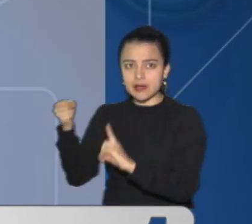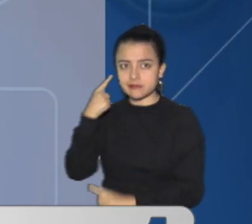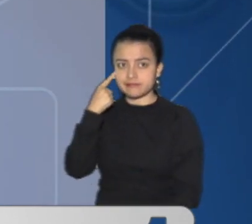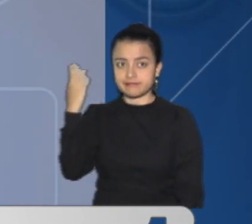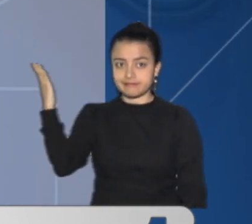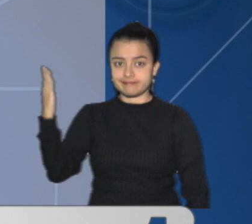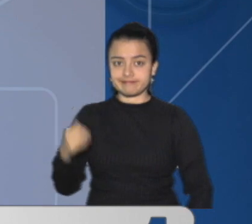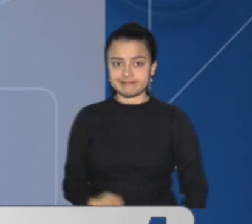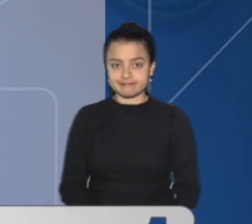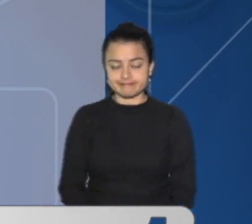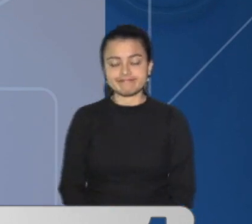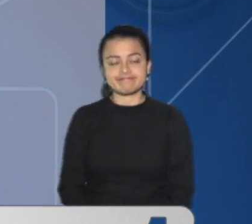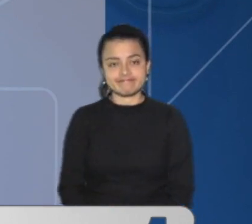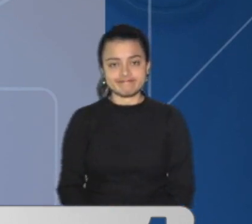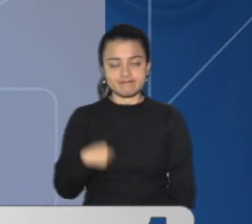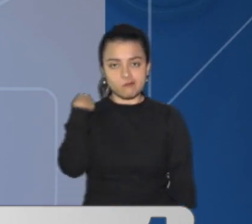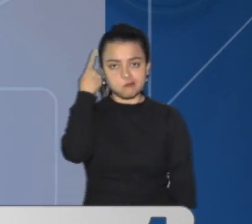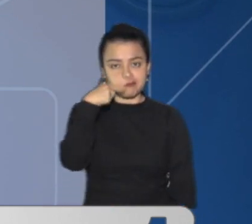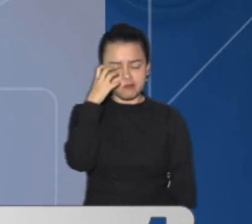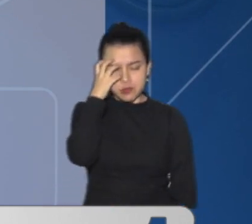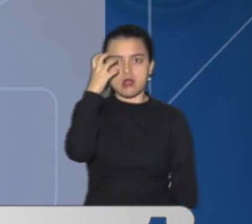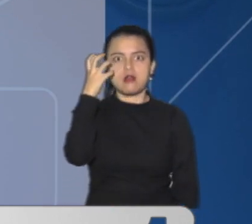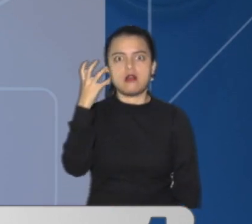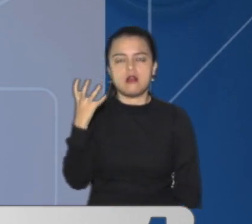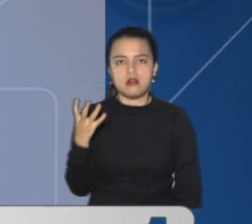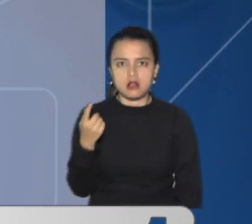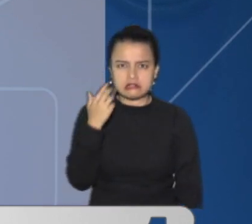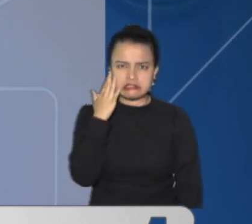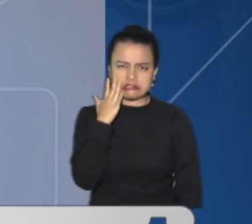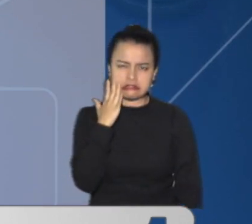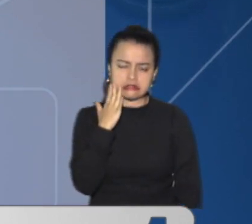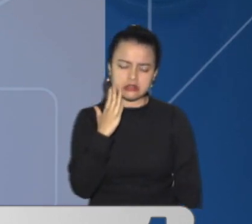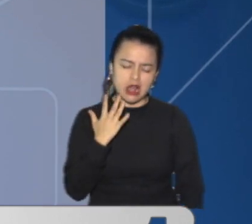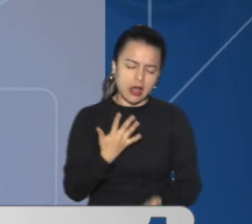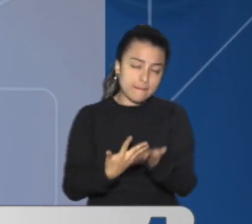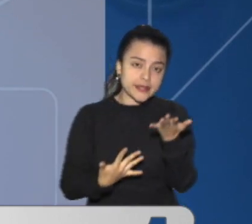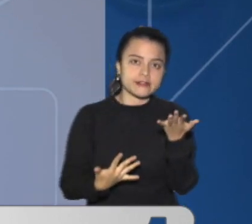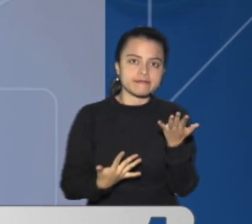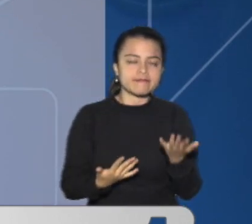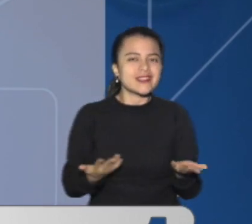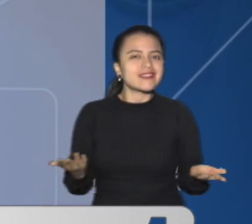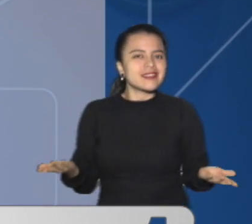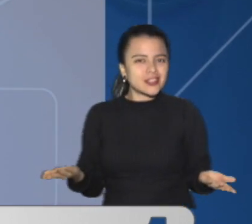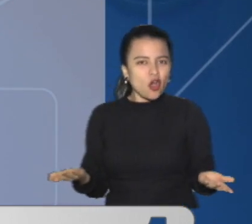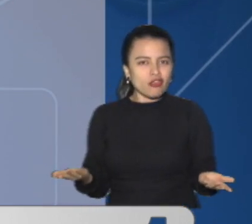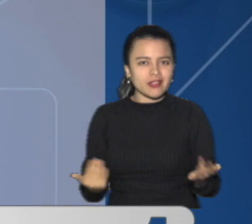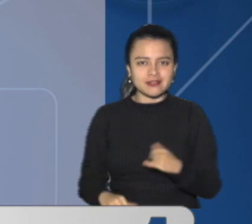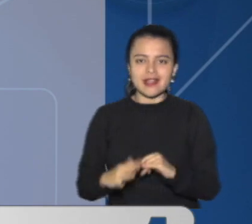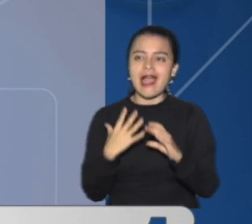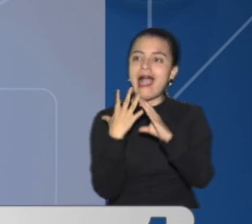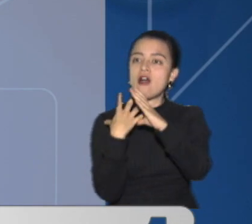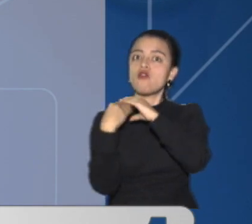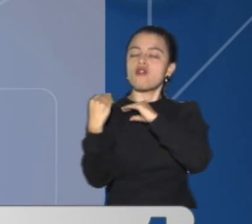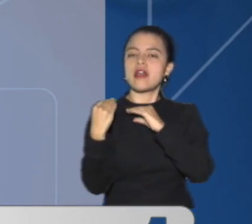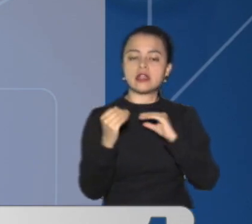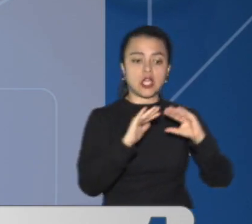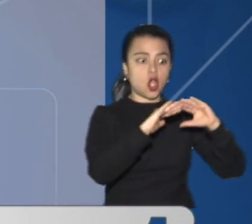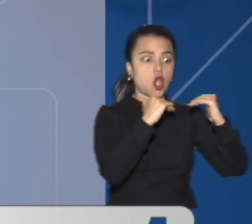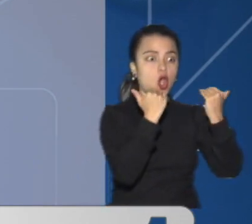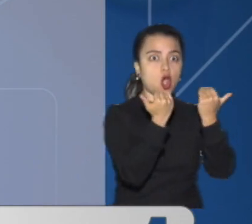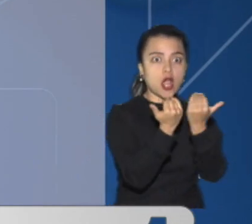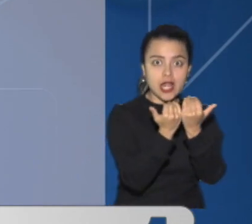de tránsito, lo golpeó, le dejó la cara hinchada, incluso sangrando. Esto se presentó justamente afuera de un colegio, por lo que